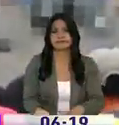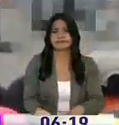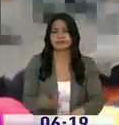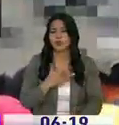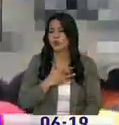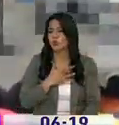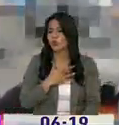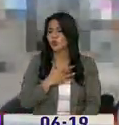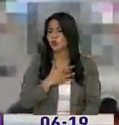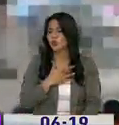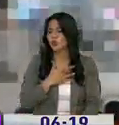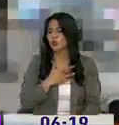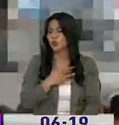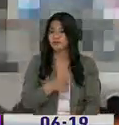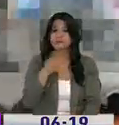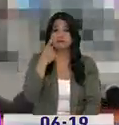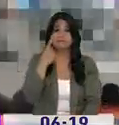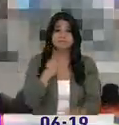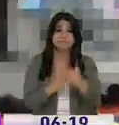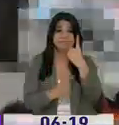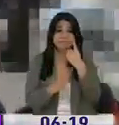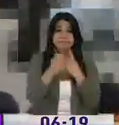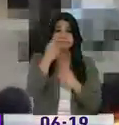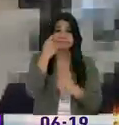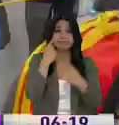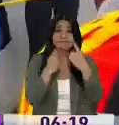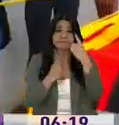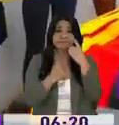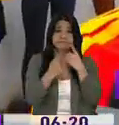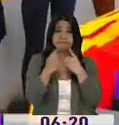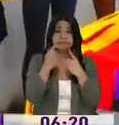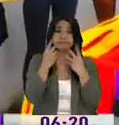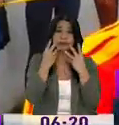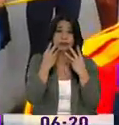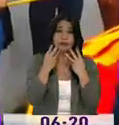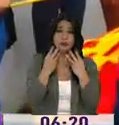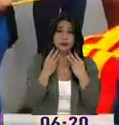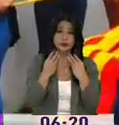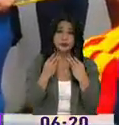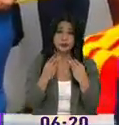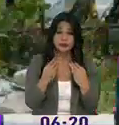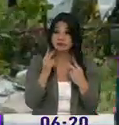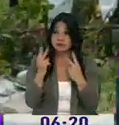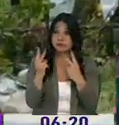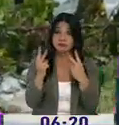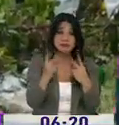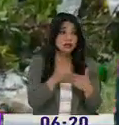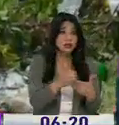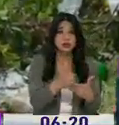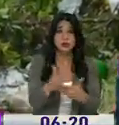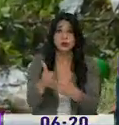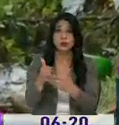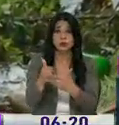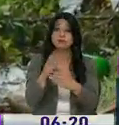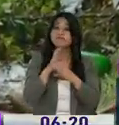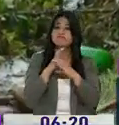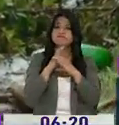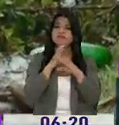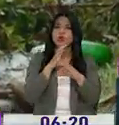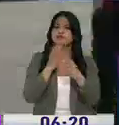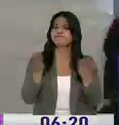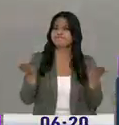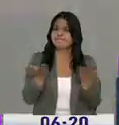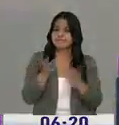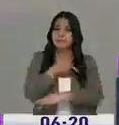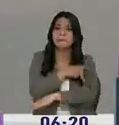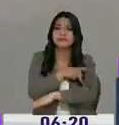Ahí seguí ayudando, ya la vi que ya se fue, y seguí ayudando a los demás. El bus habría salido del noroccidente de